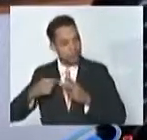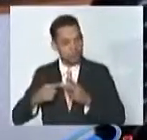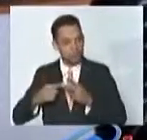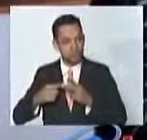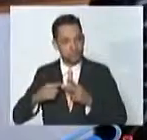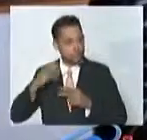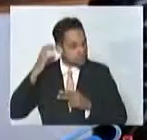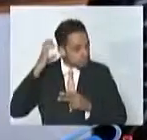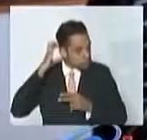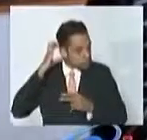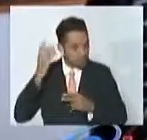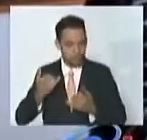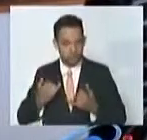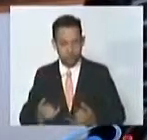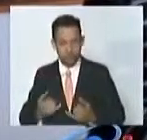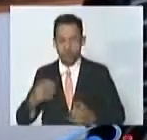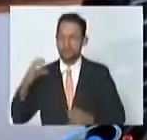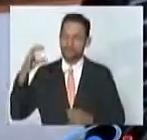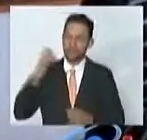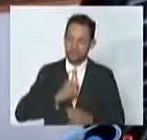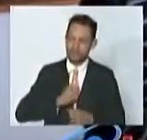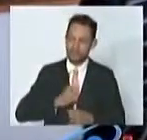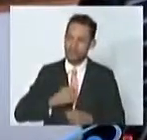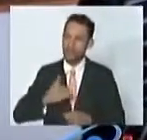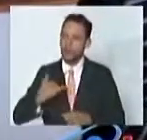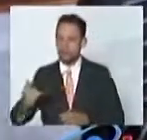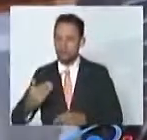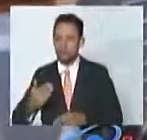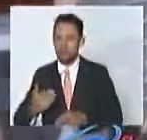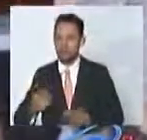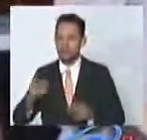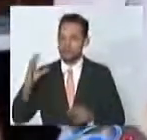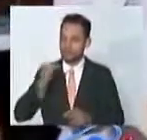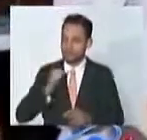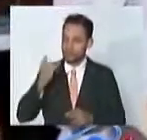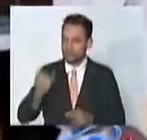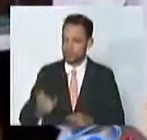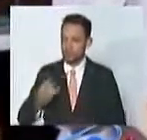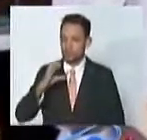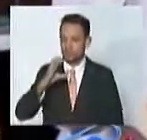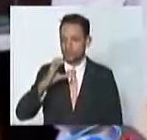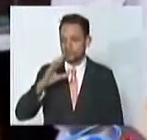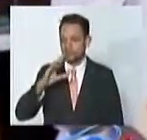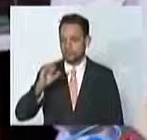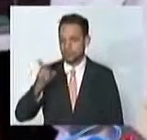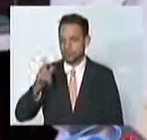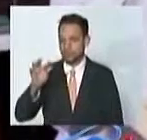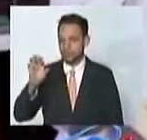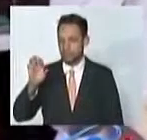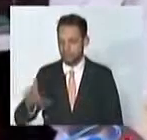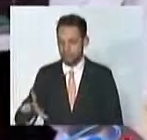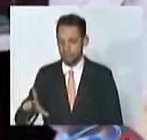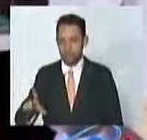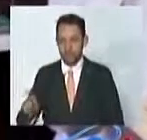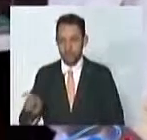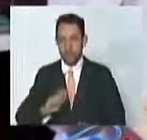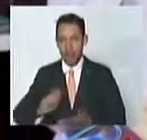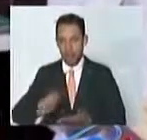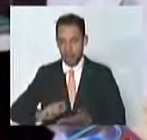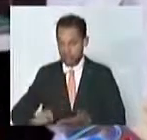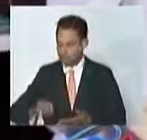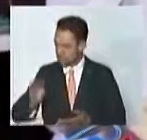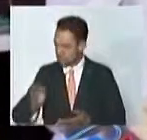cosas. Yo me he dado cuenta que una de las cosas que ustedes hacen, doctora Cristel, es que a los niños le entregan papel y lápiz